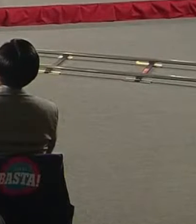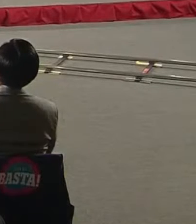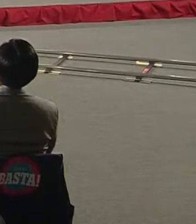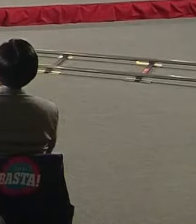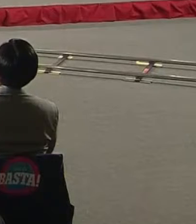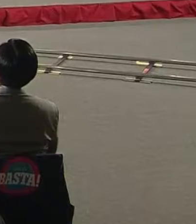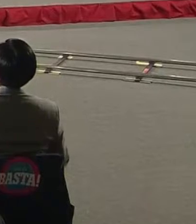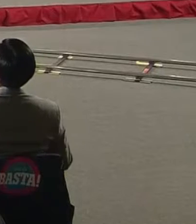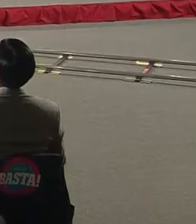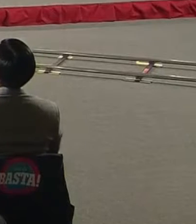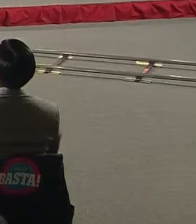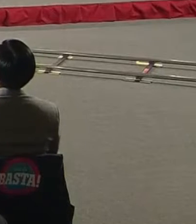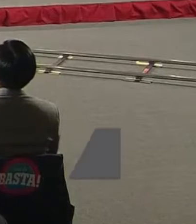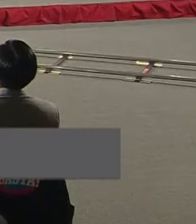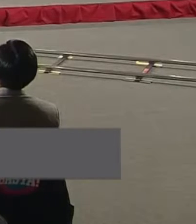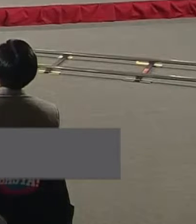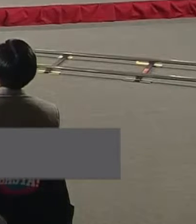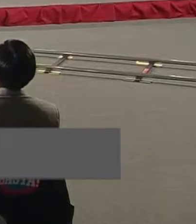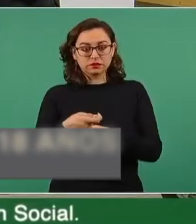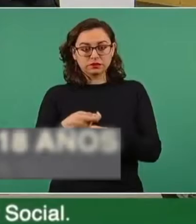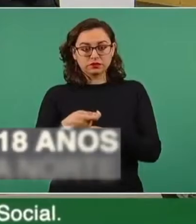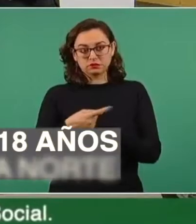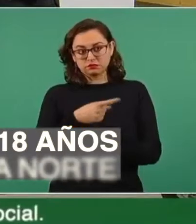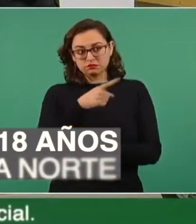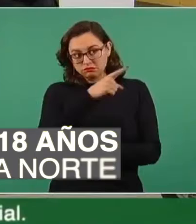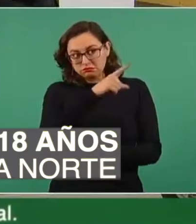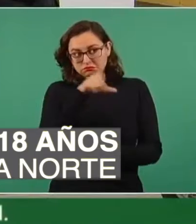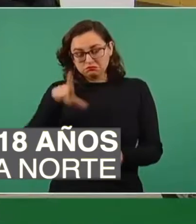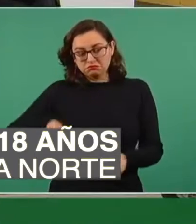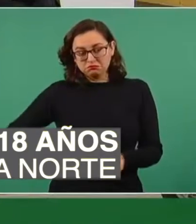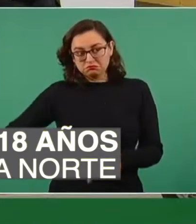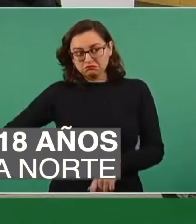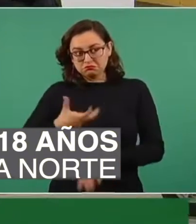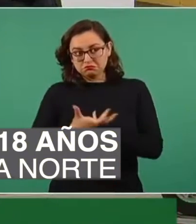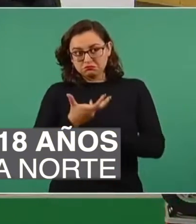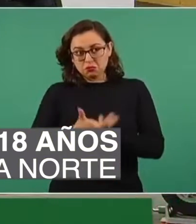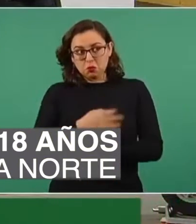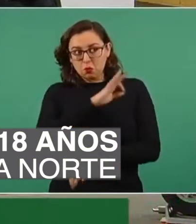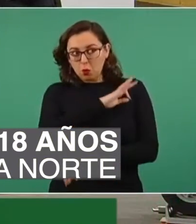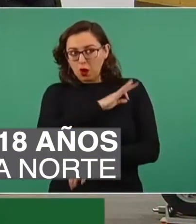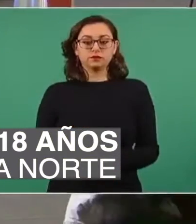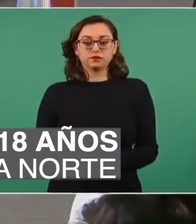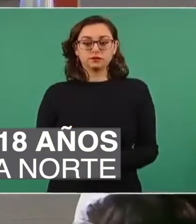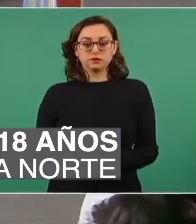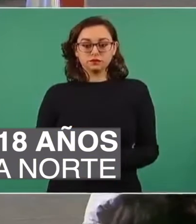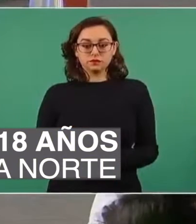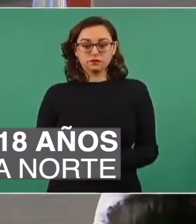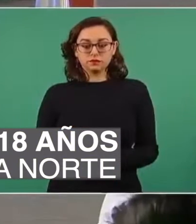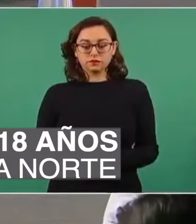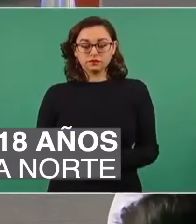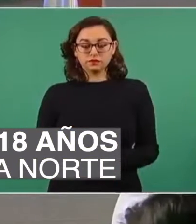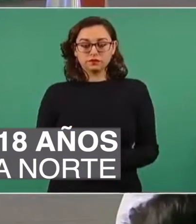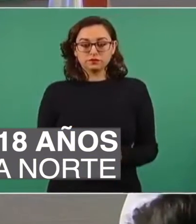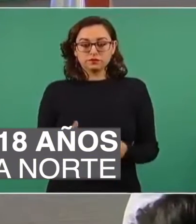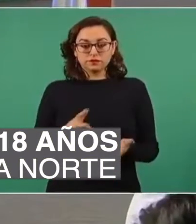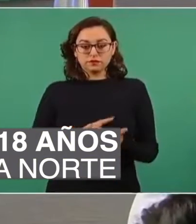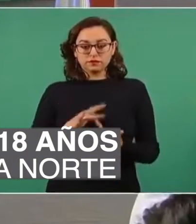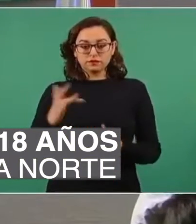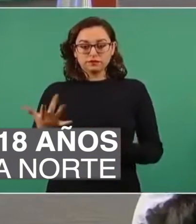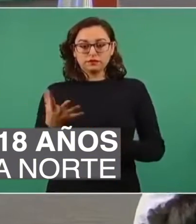Estados Unidos donará a México más de 1 millón de vacunas Johnson & Johnson, que serán para aplicarse a la población de 18 a 40 años que